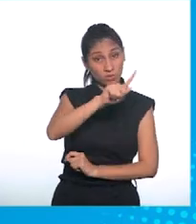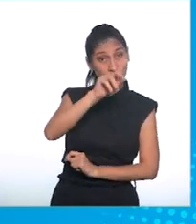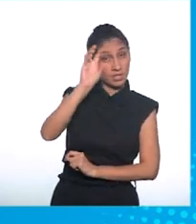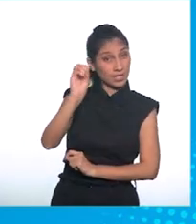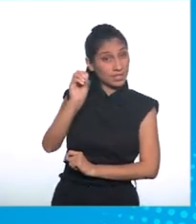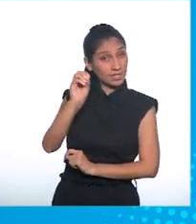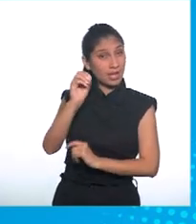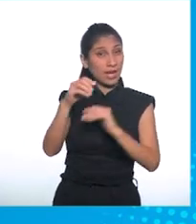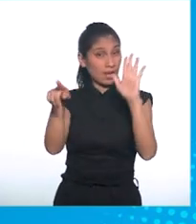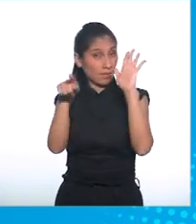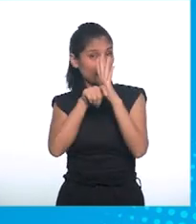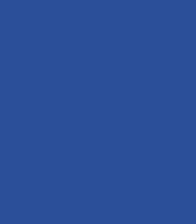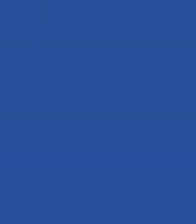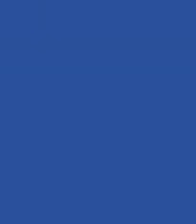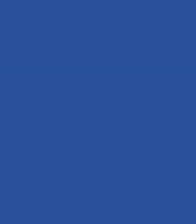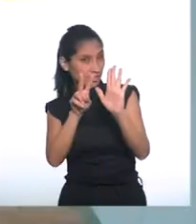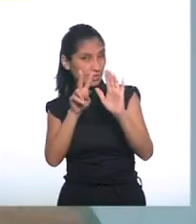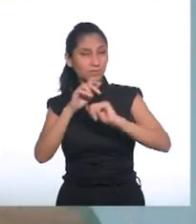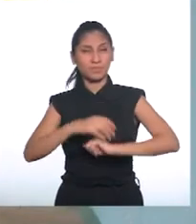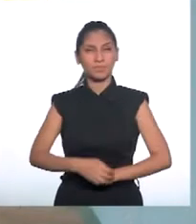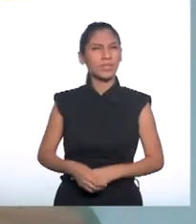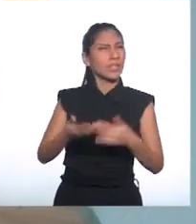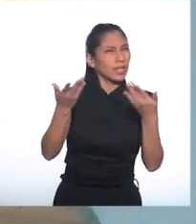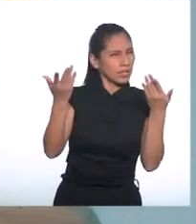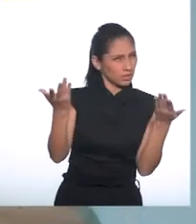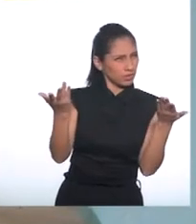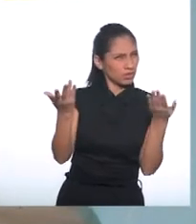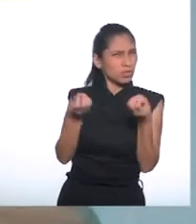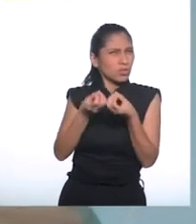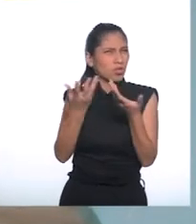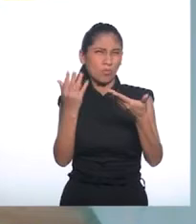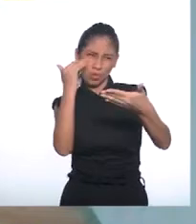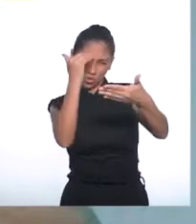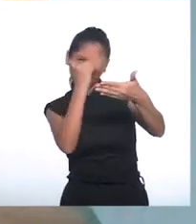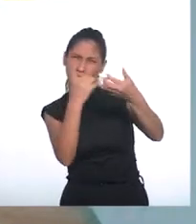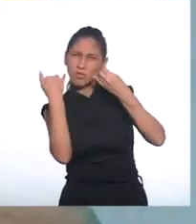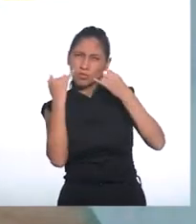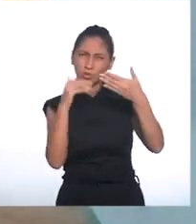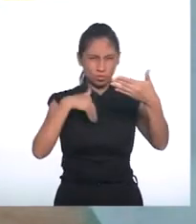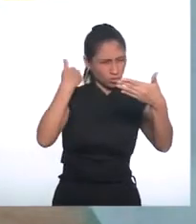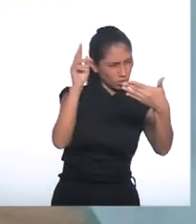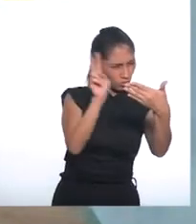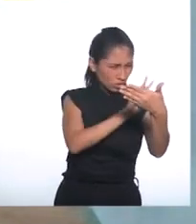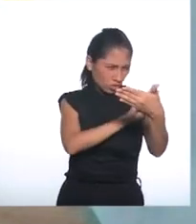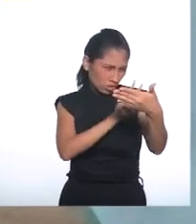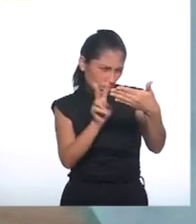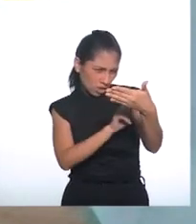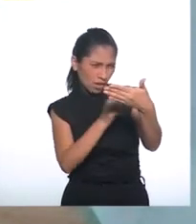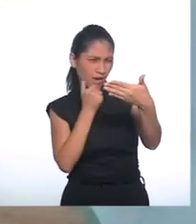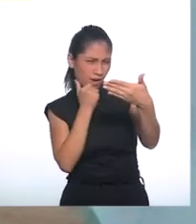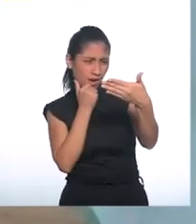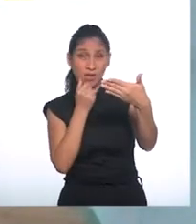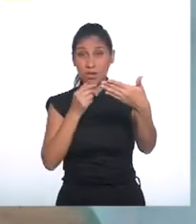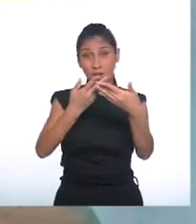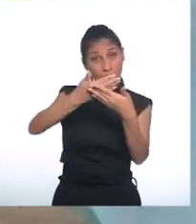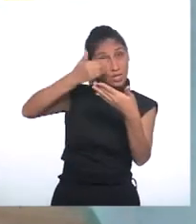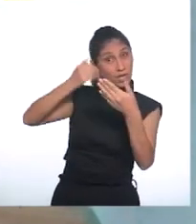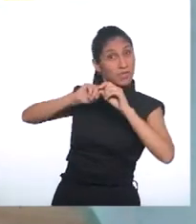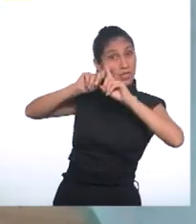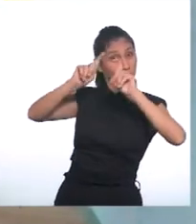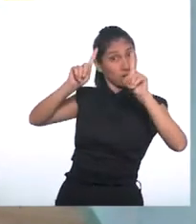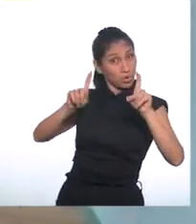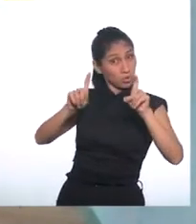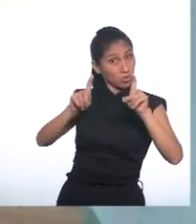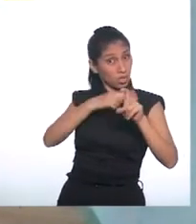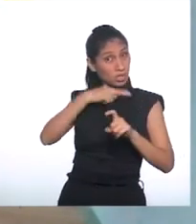10 a la menos 7. Entonces, con esta información podríamos responder la pregunta de